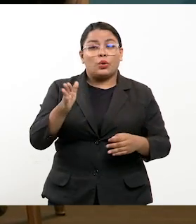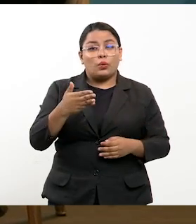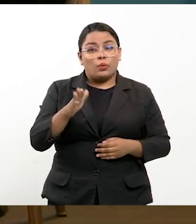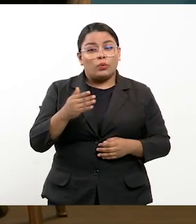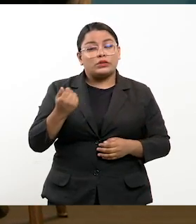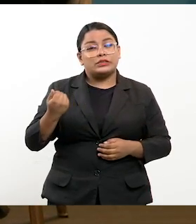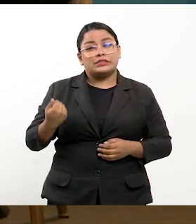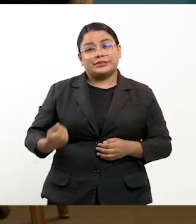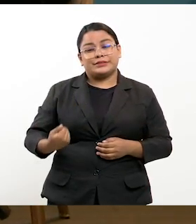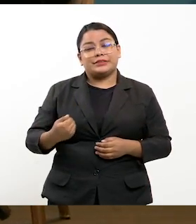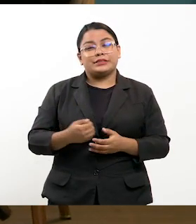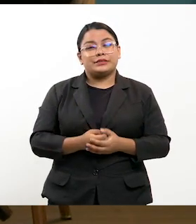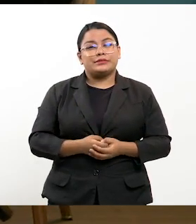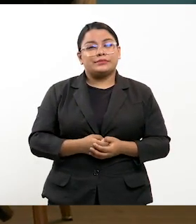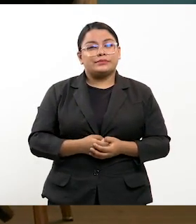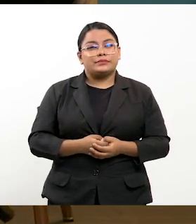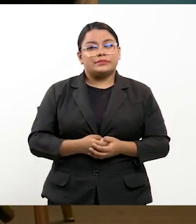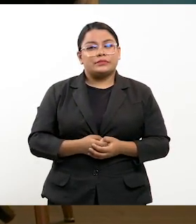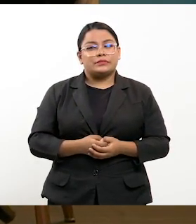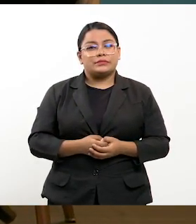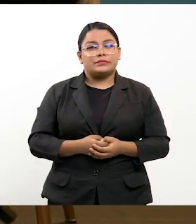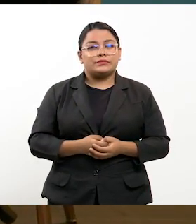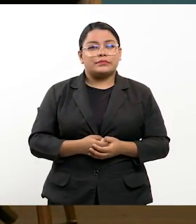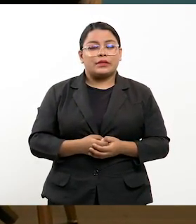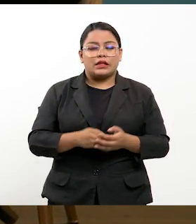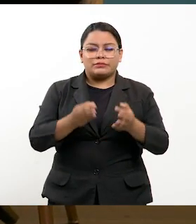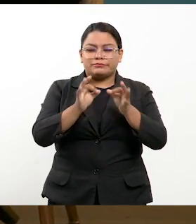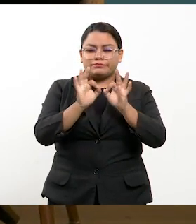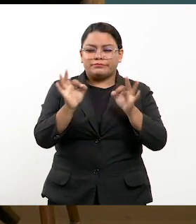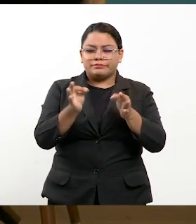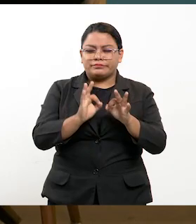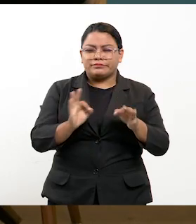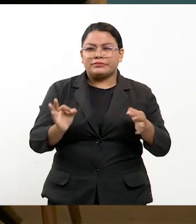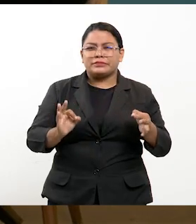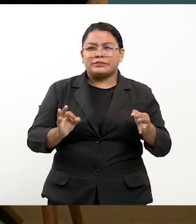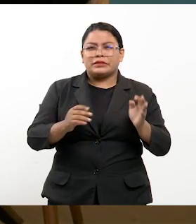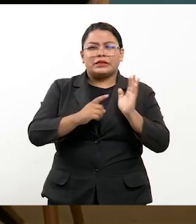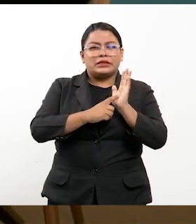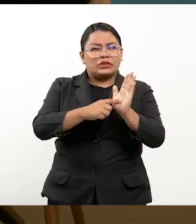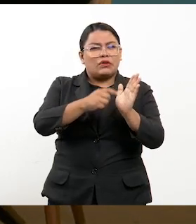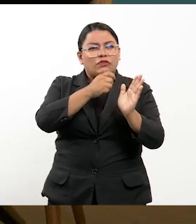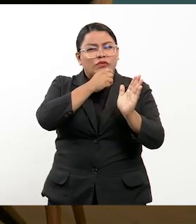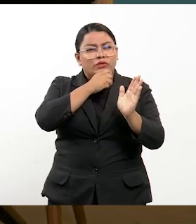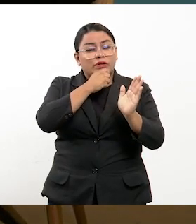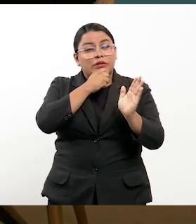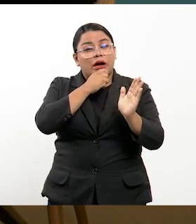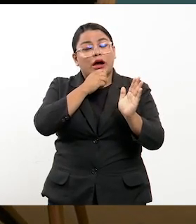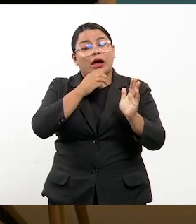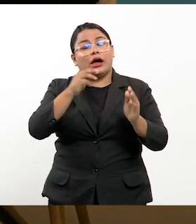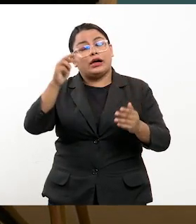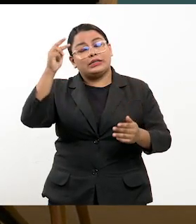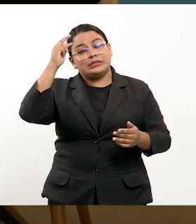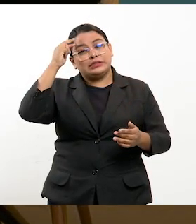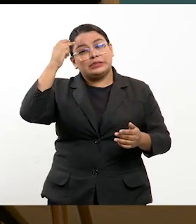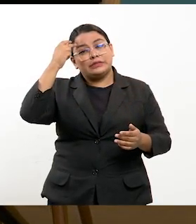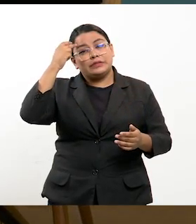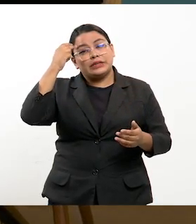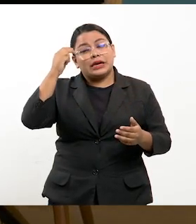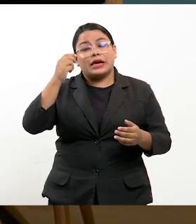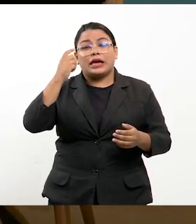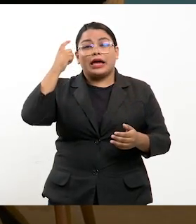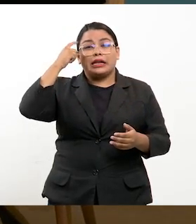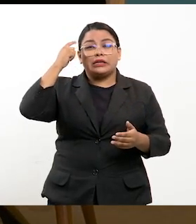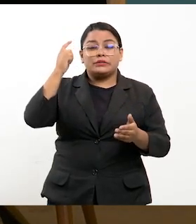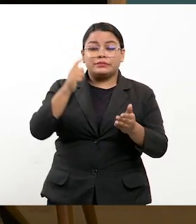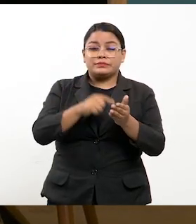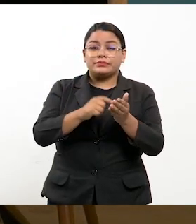el estudiante. La cantidad de texto de una muestra debe responder a la prueba